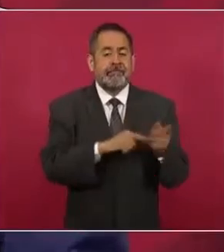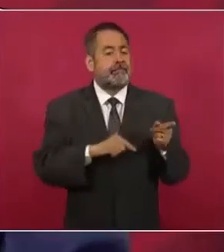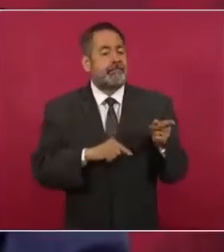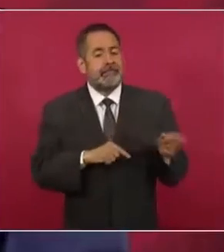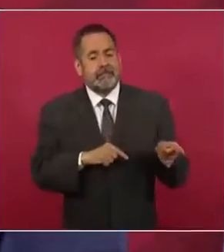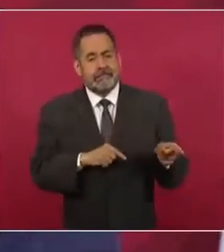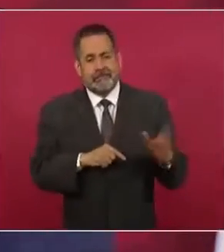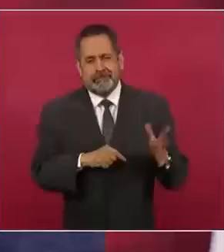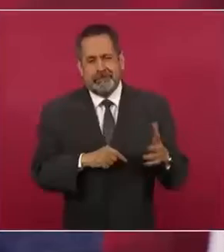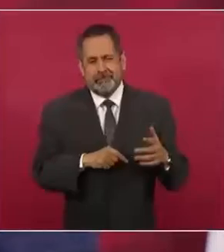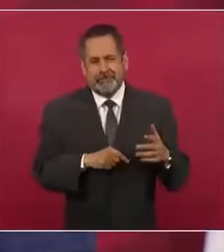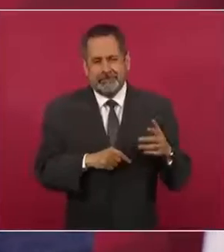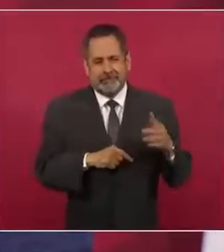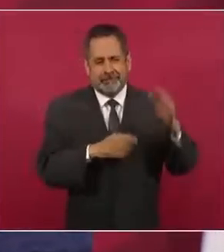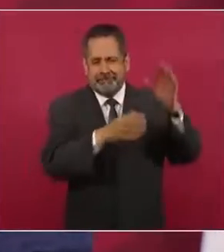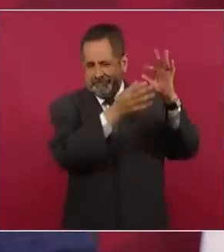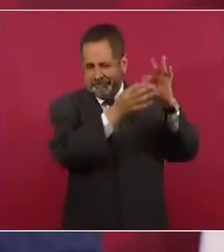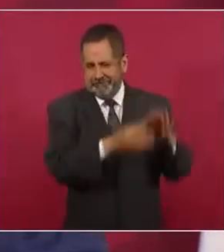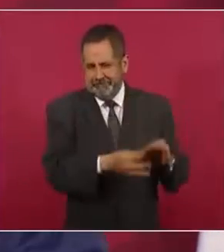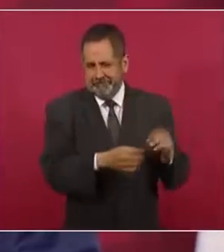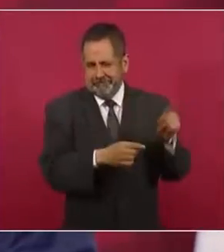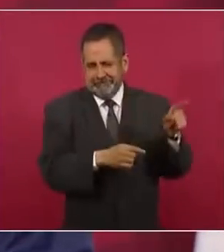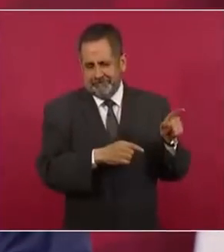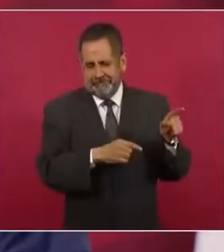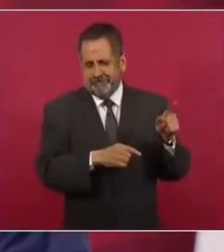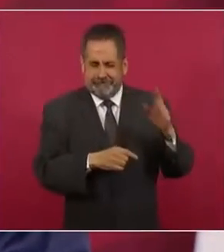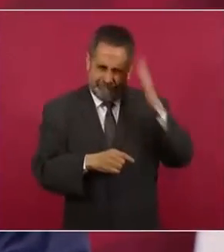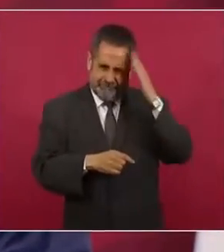que es una cadena de mando,